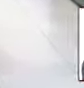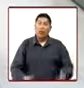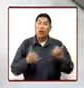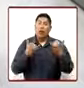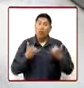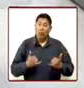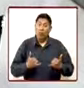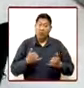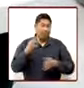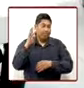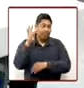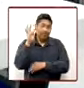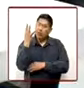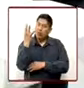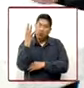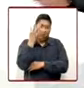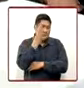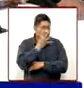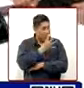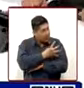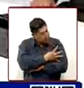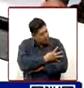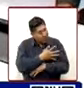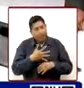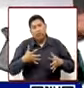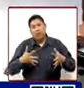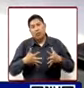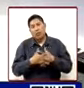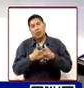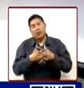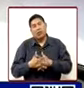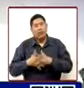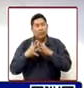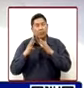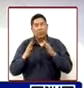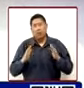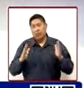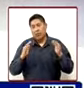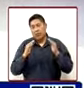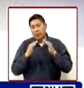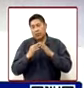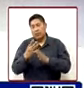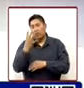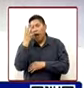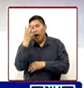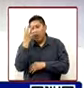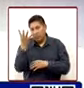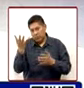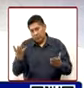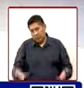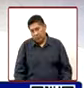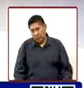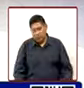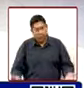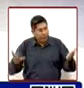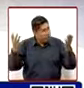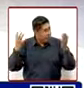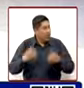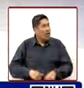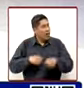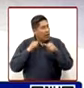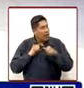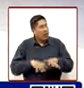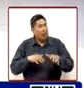Hoy por cuarto día consecutivo hemos estado bloqueados en la ciudad de La Paz. Cuatro días que tiene que la gente